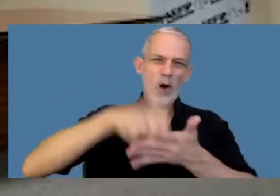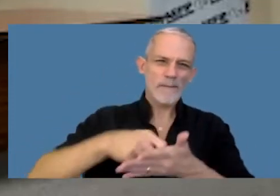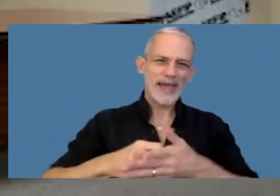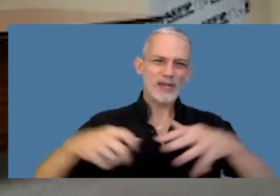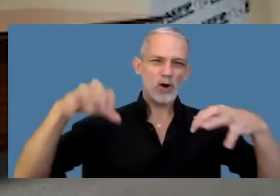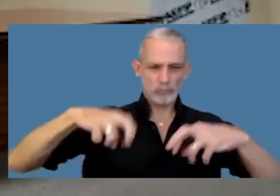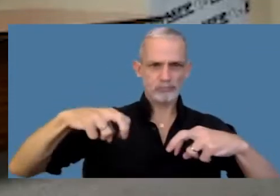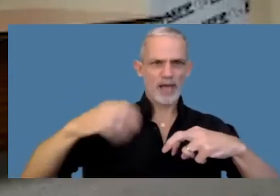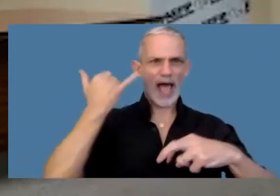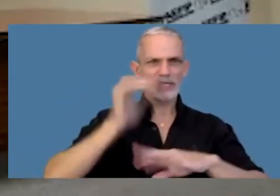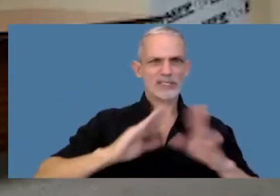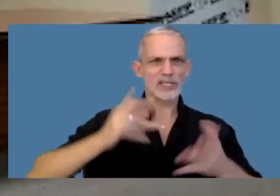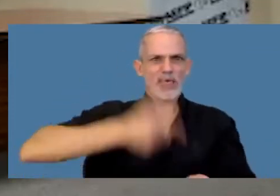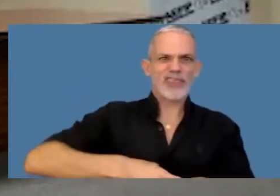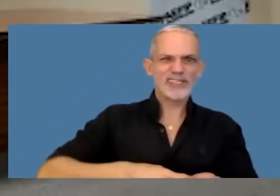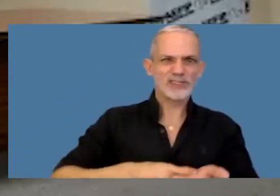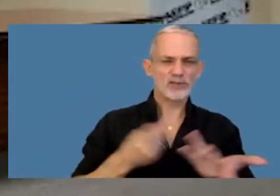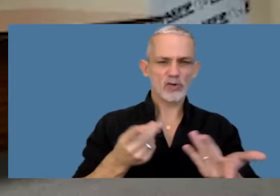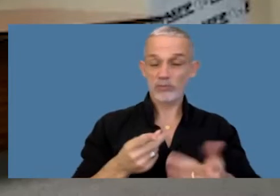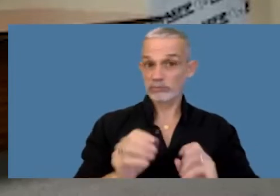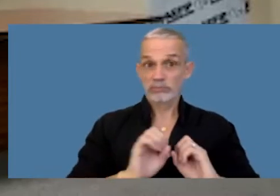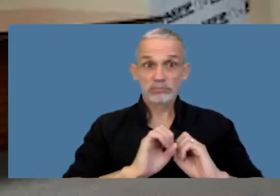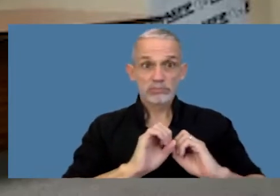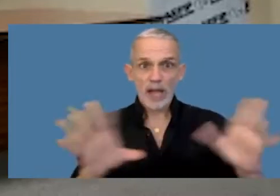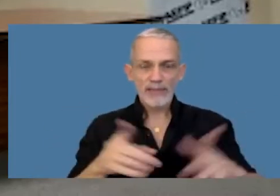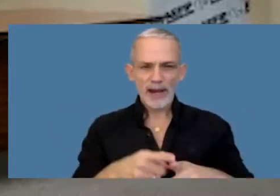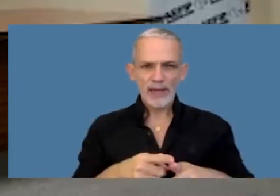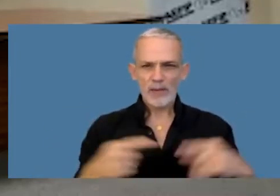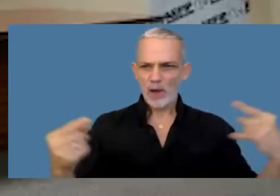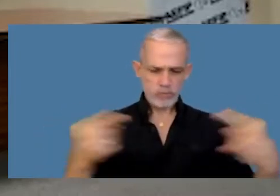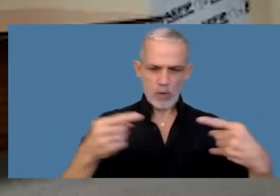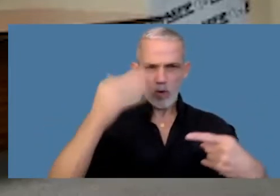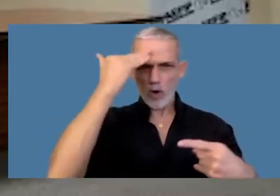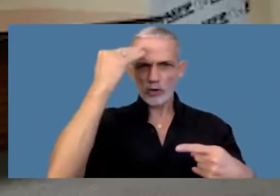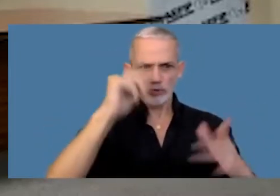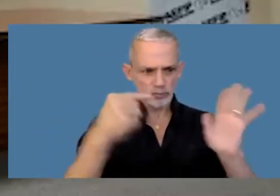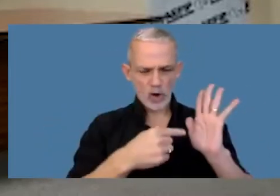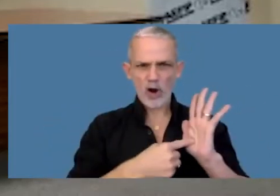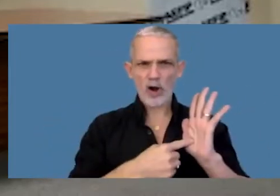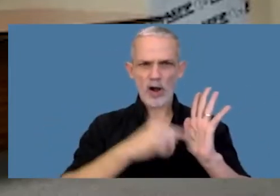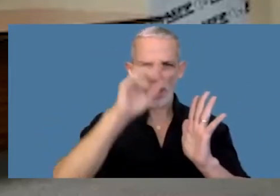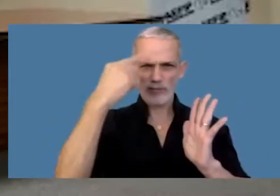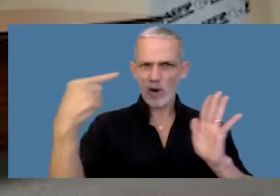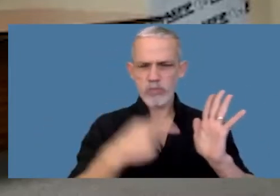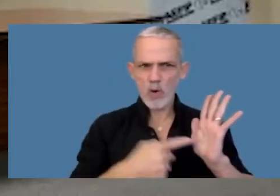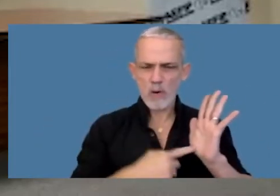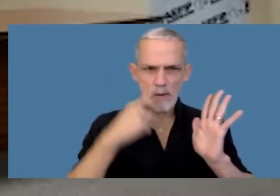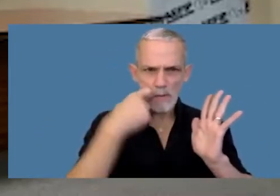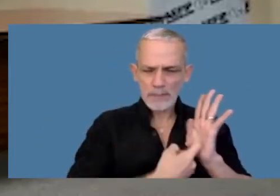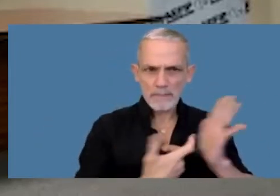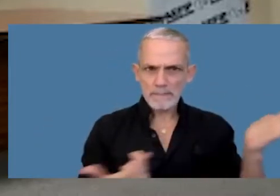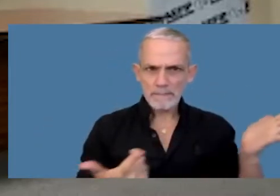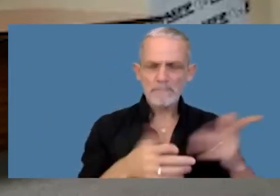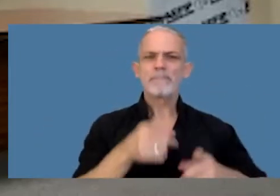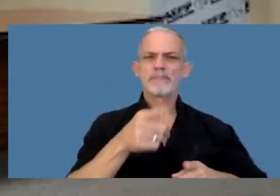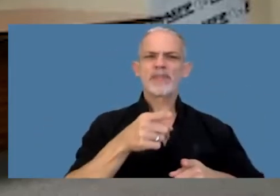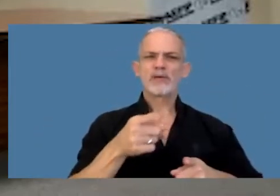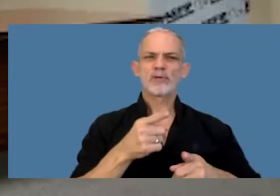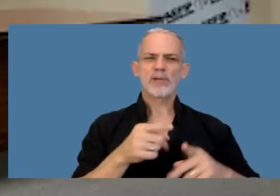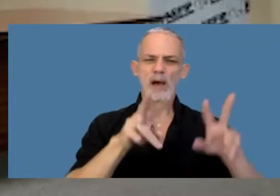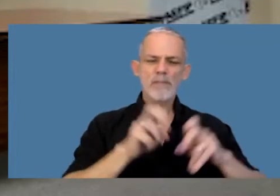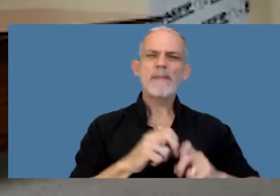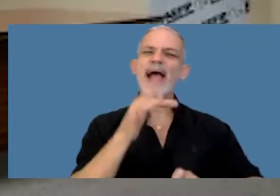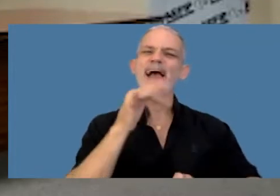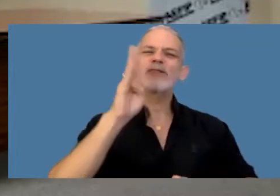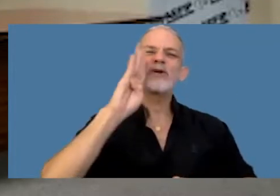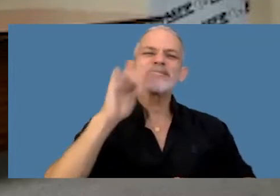resuelto algo que era una aberración, era totalmente inconstitucional. Pero no solamente se cita el 14 bis